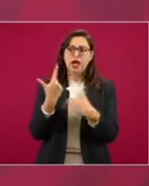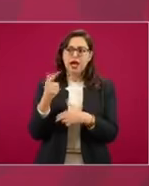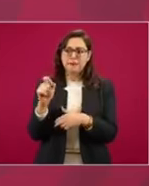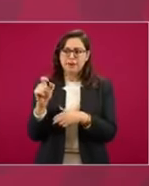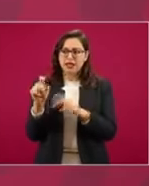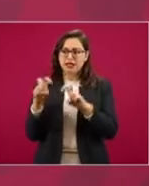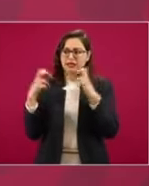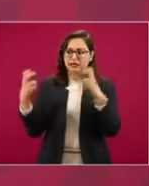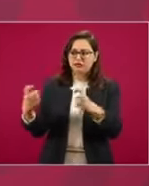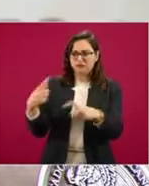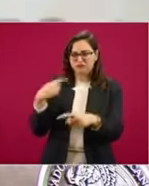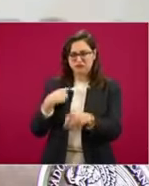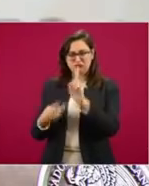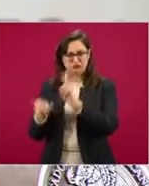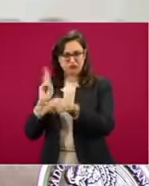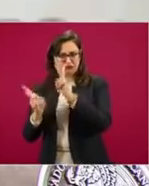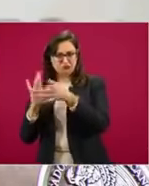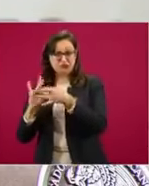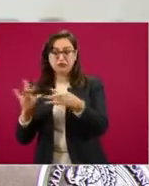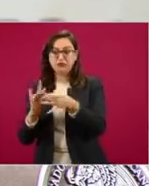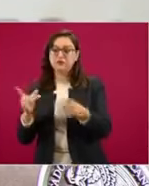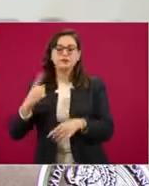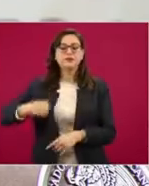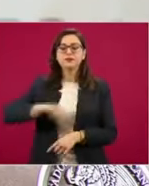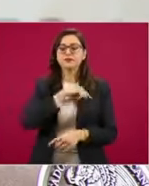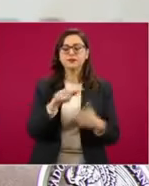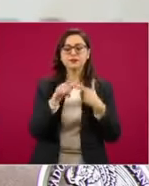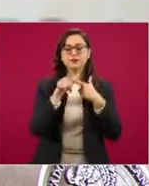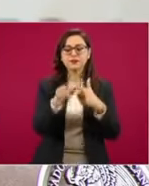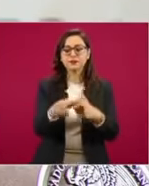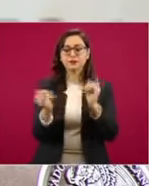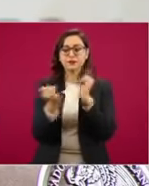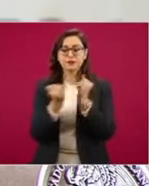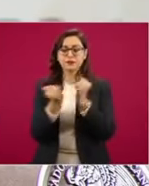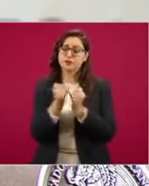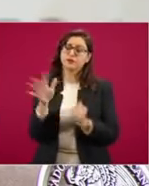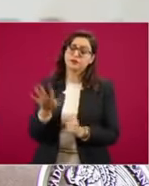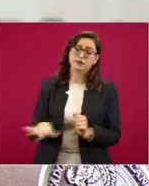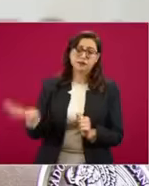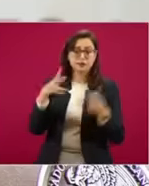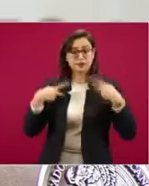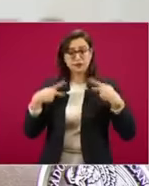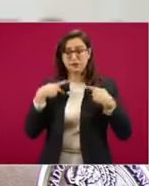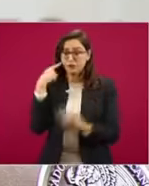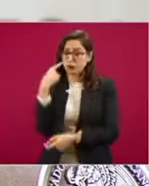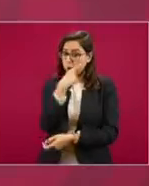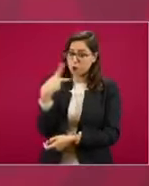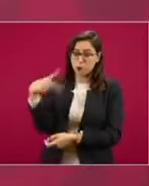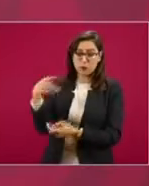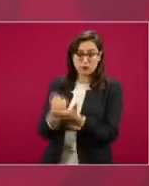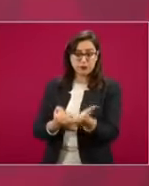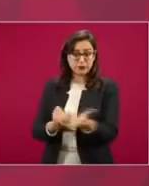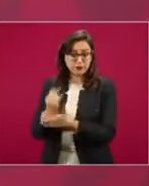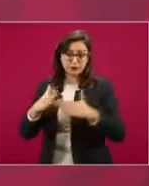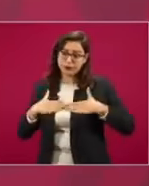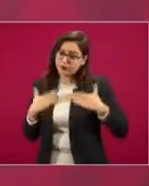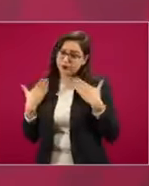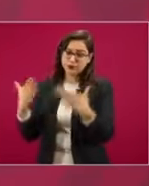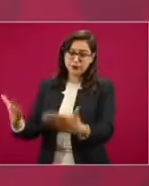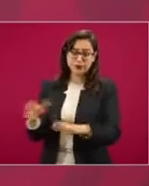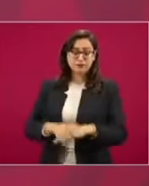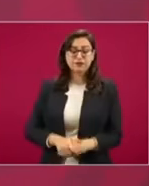Y así vamos a continuar confiando en la gente Eh teniéndole confianza